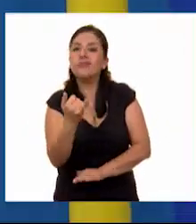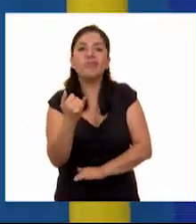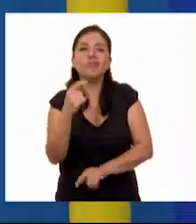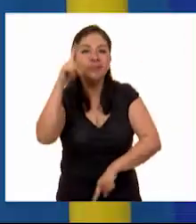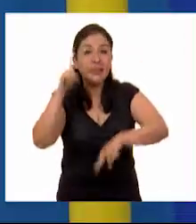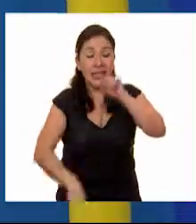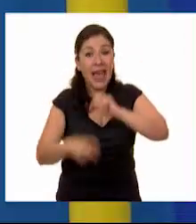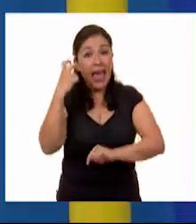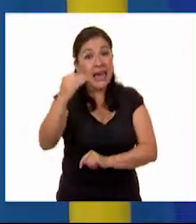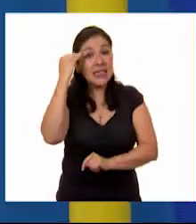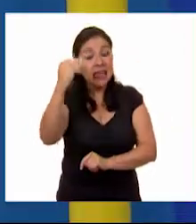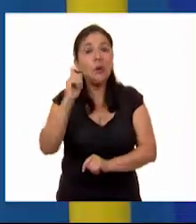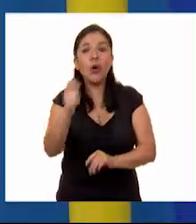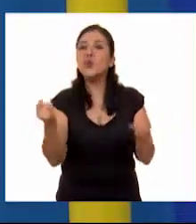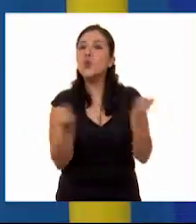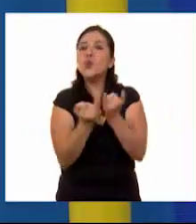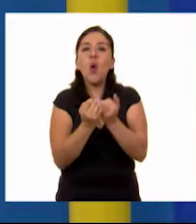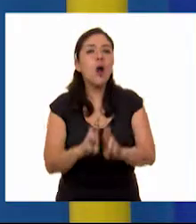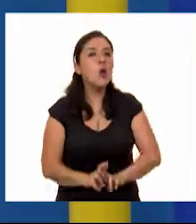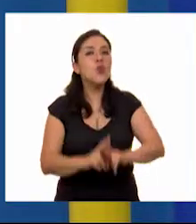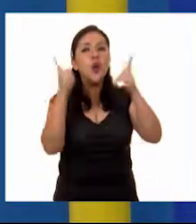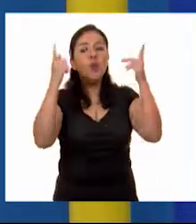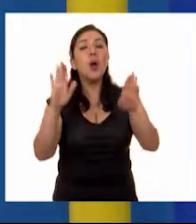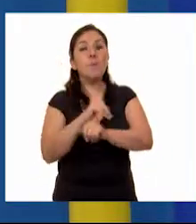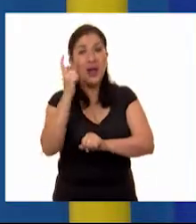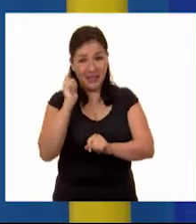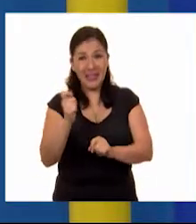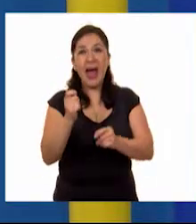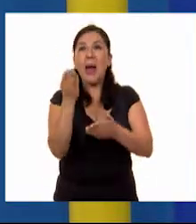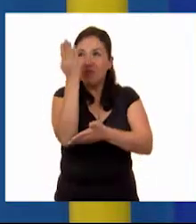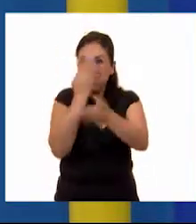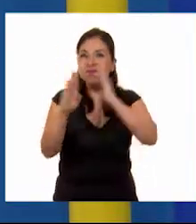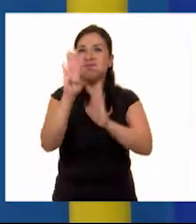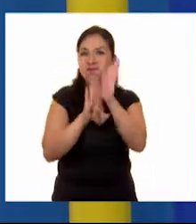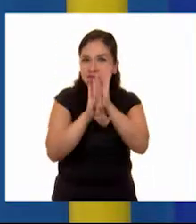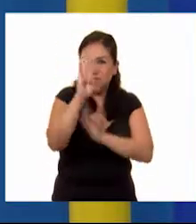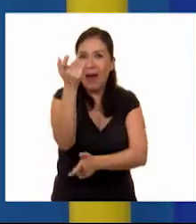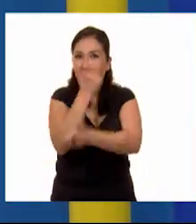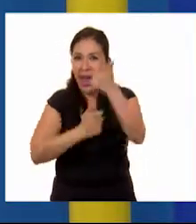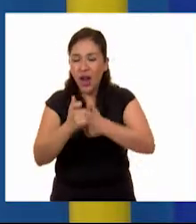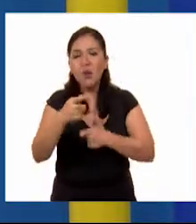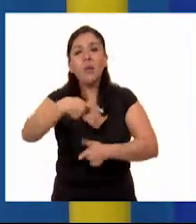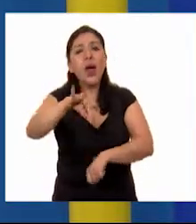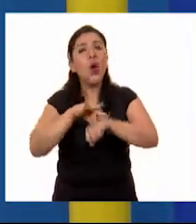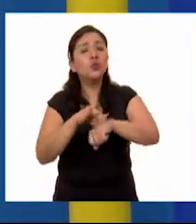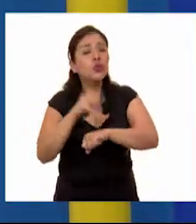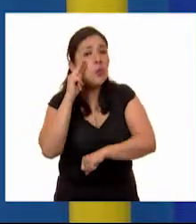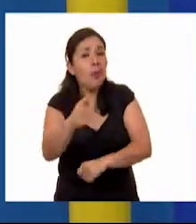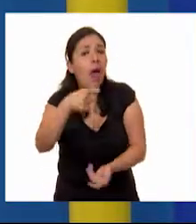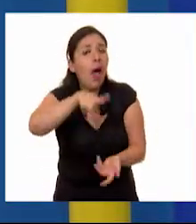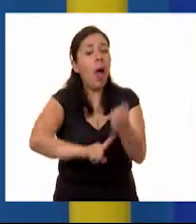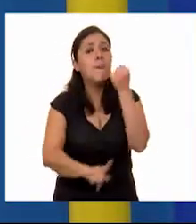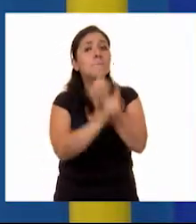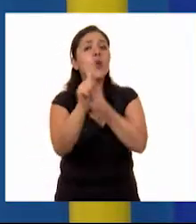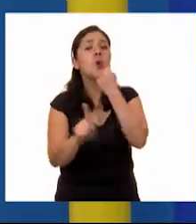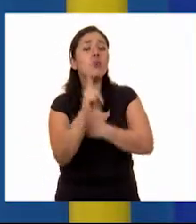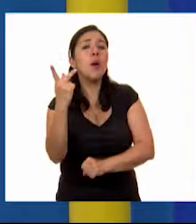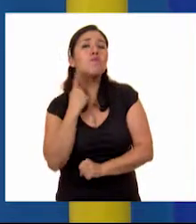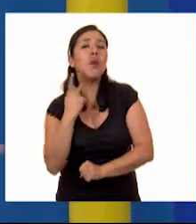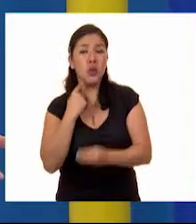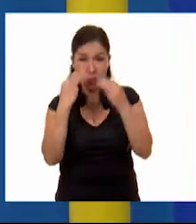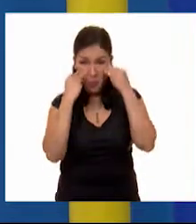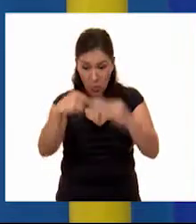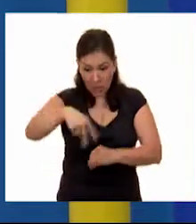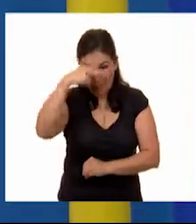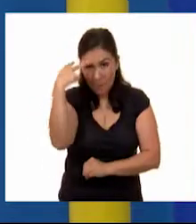momento representa una ruptura, porque a pesar del crecimiento económico se hacía evidente una gran crisis política que demostró que México